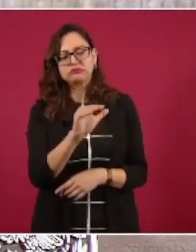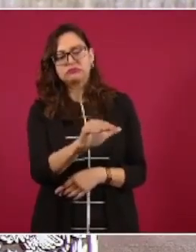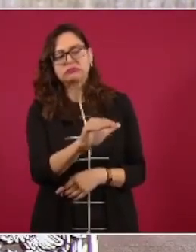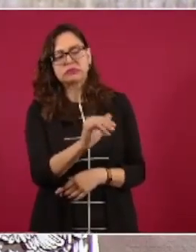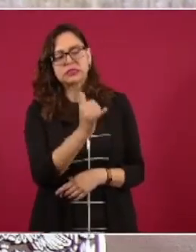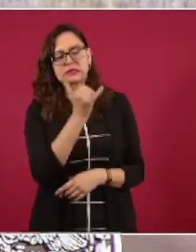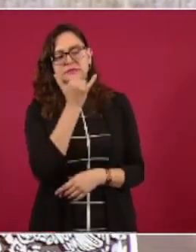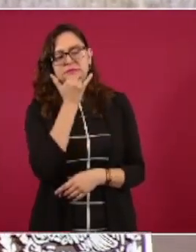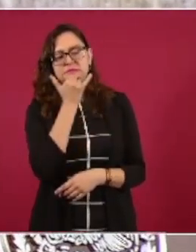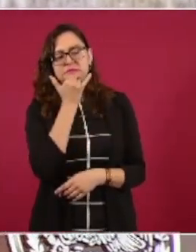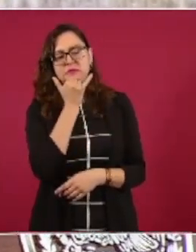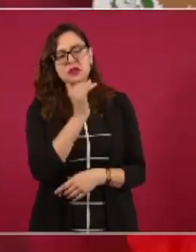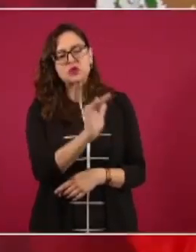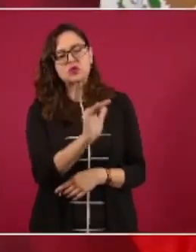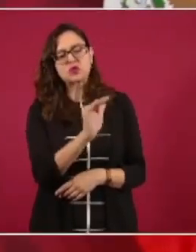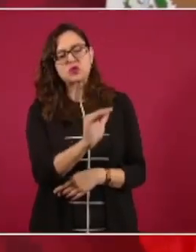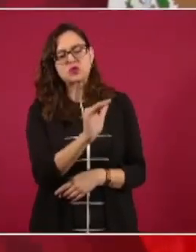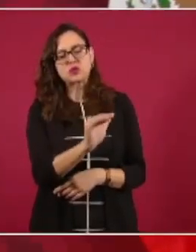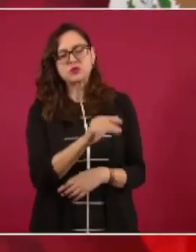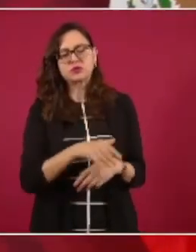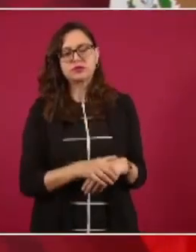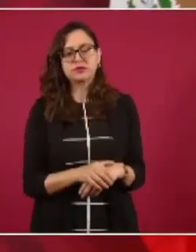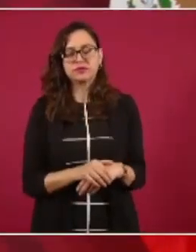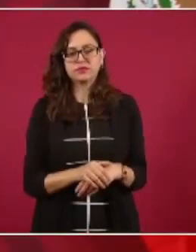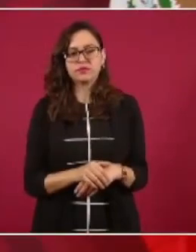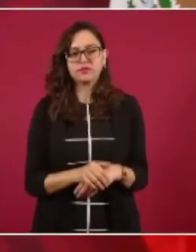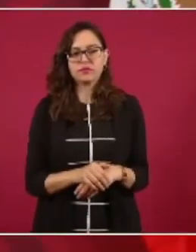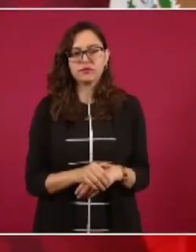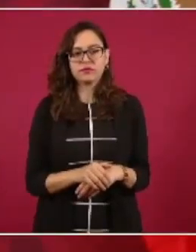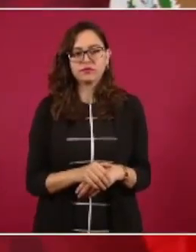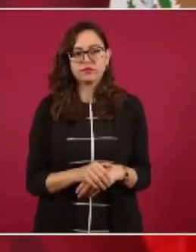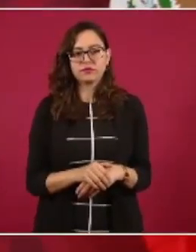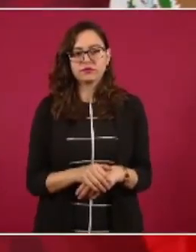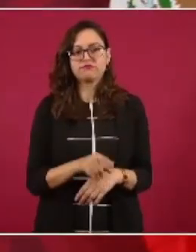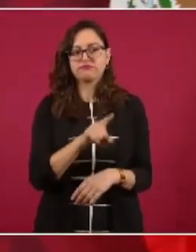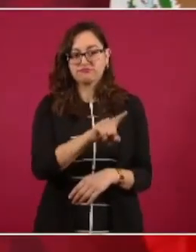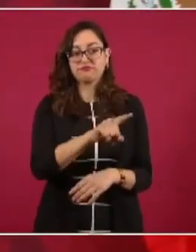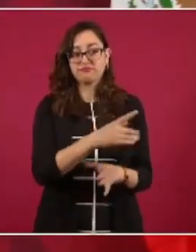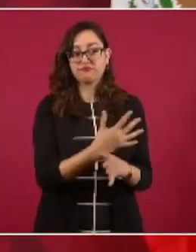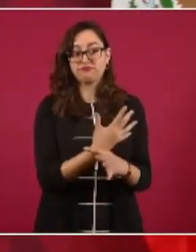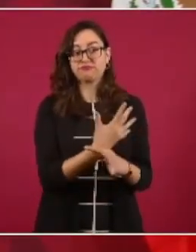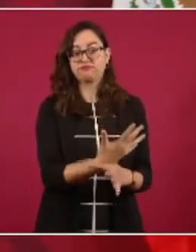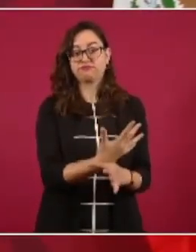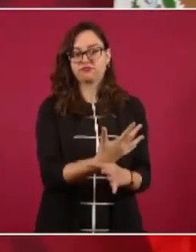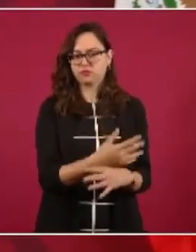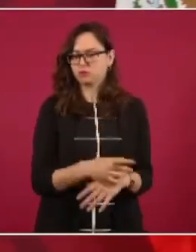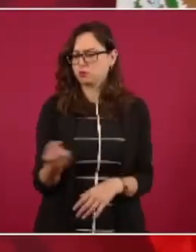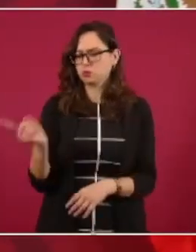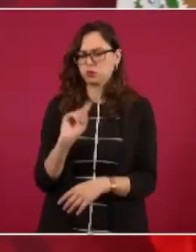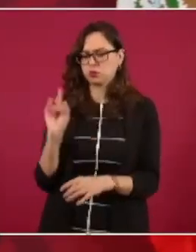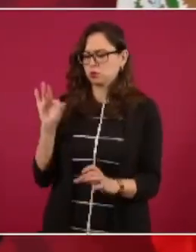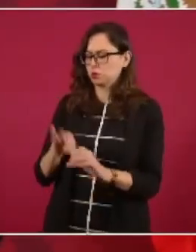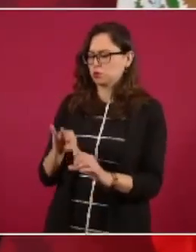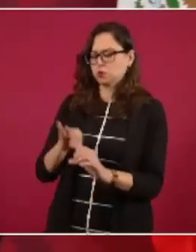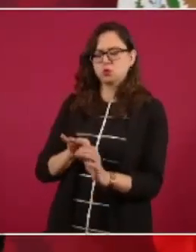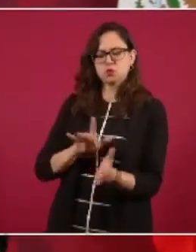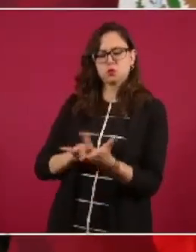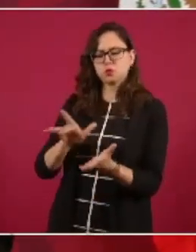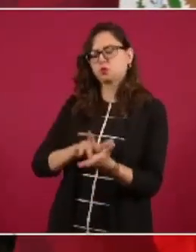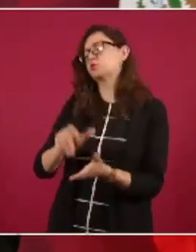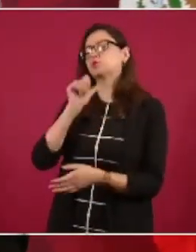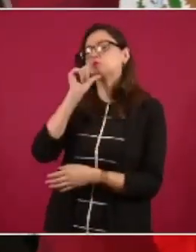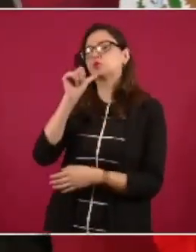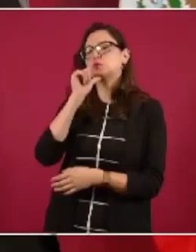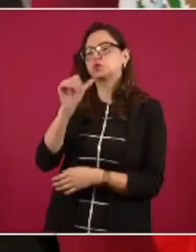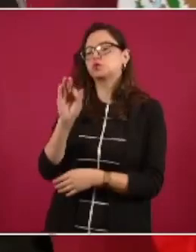lo único que quiero, porque él también decía que no lo iban a aprobar.